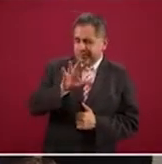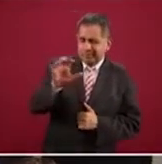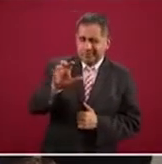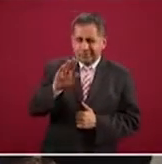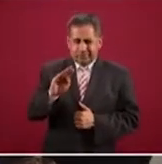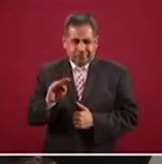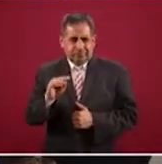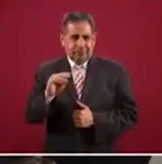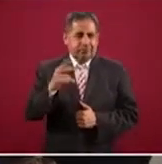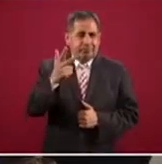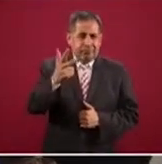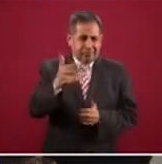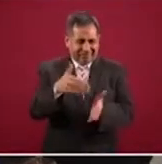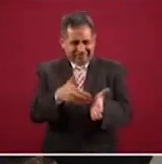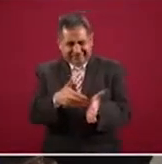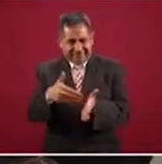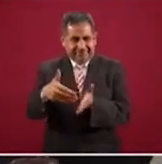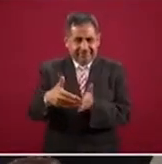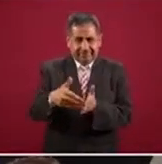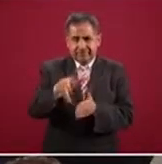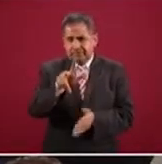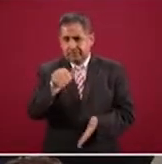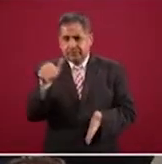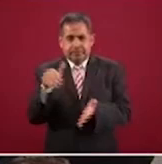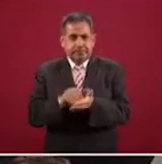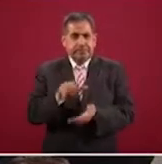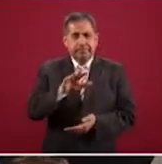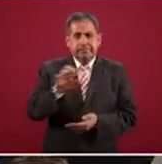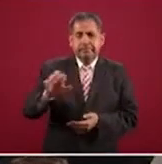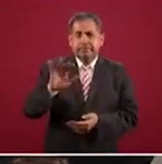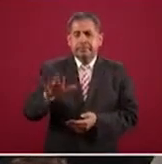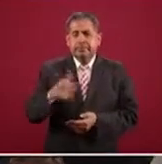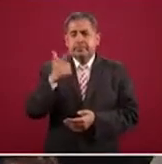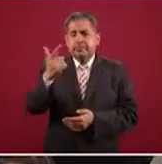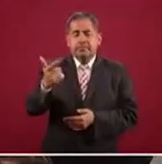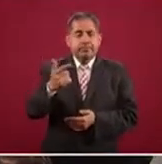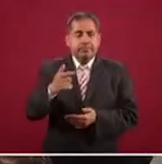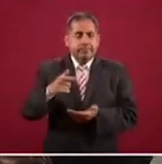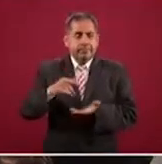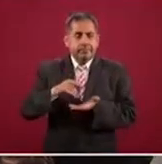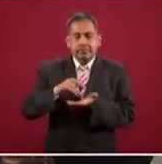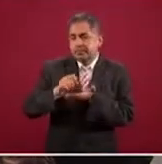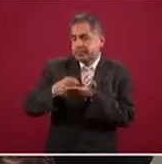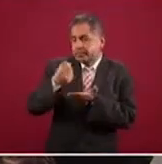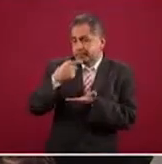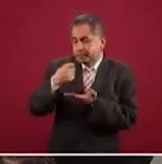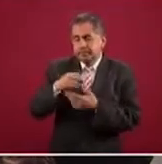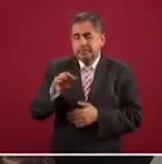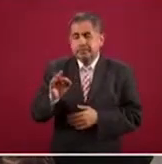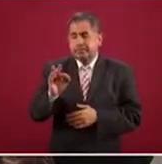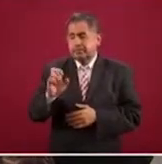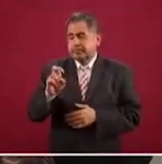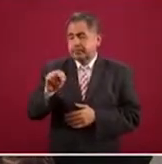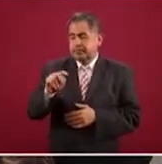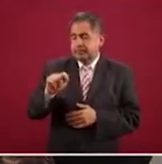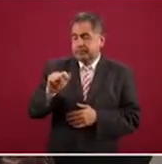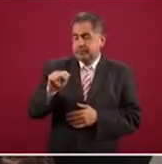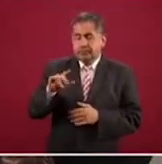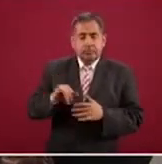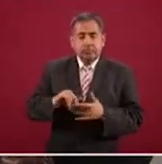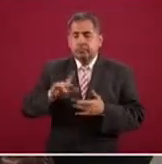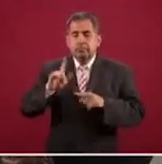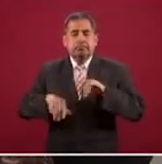598 millones ocho mil 557 dosis de fentanilo que fueron